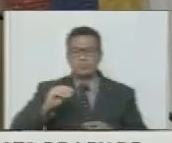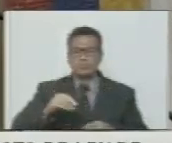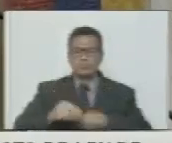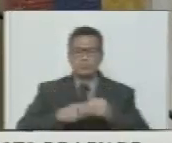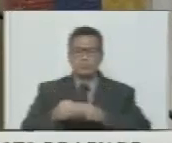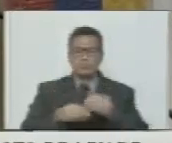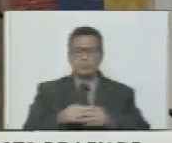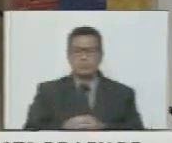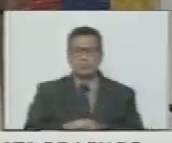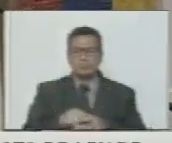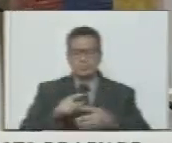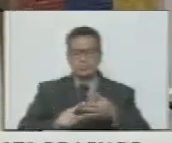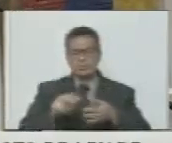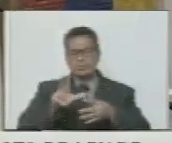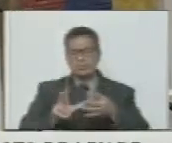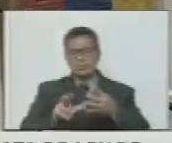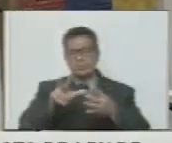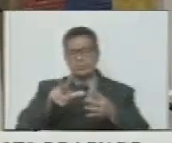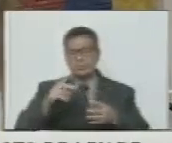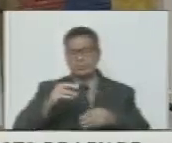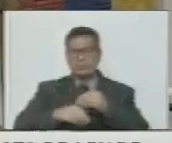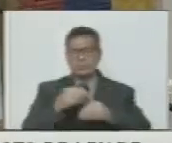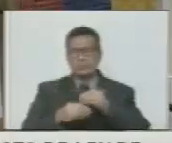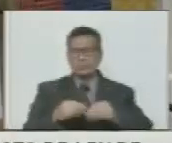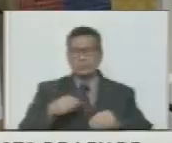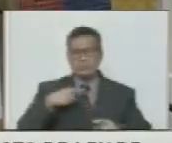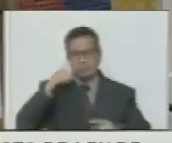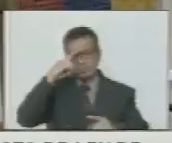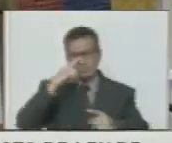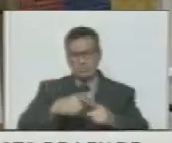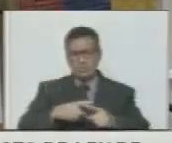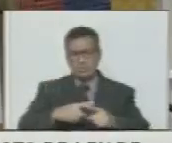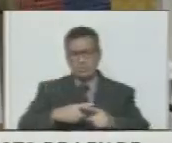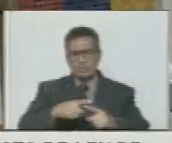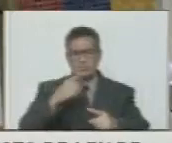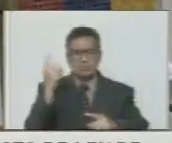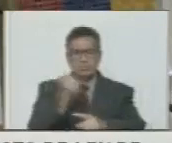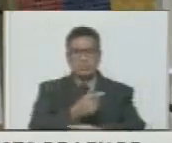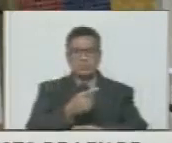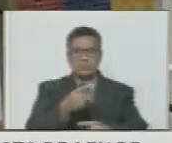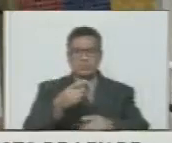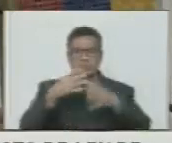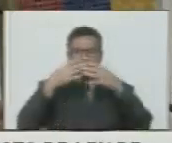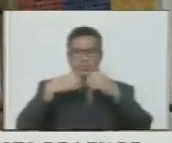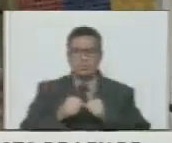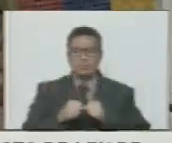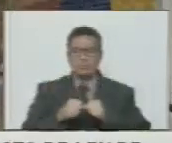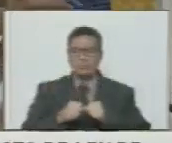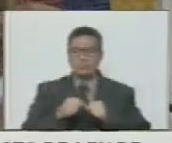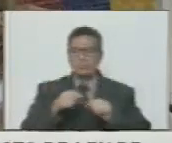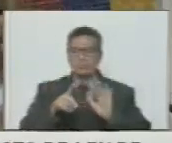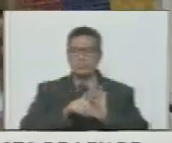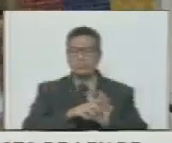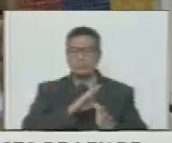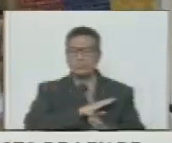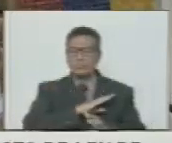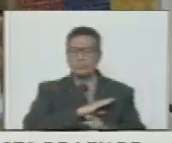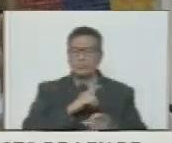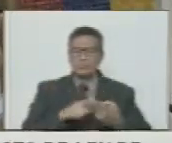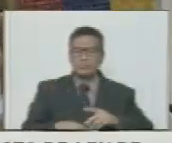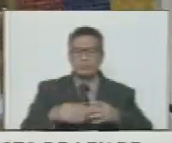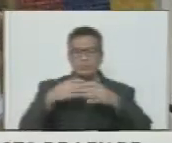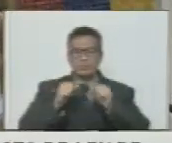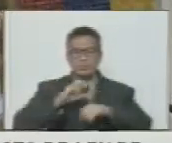no rehabilitados. 3. Haya sido objeto de condena penal por delitos contra la